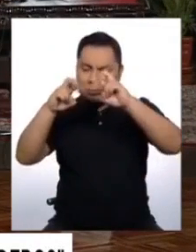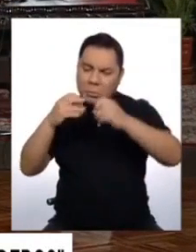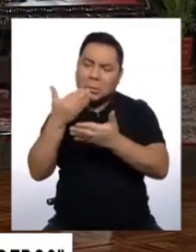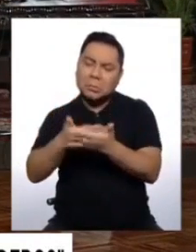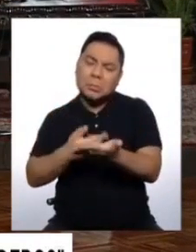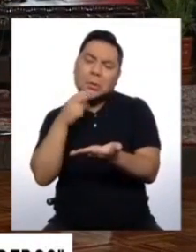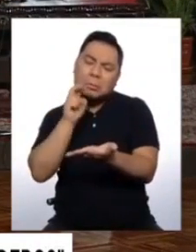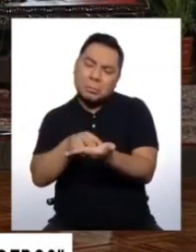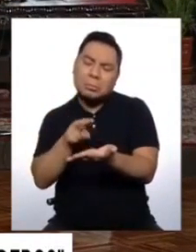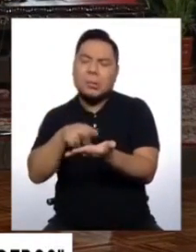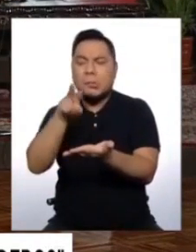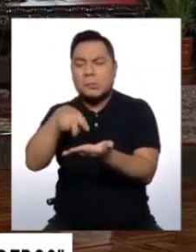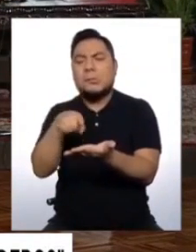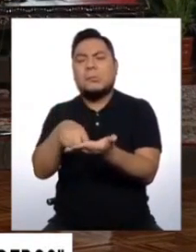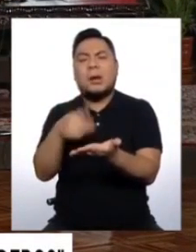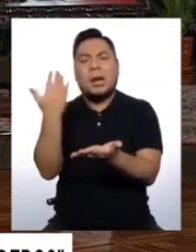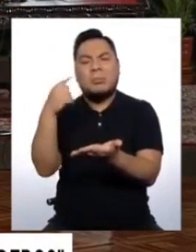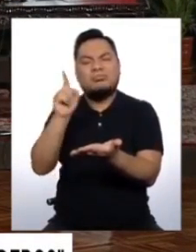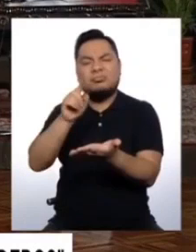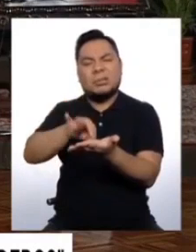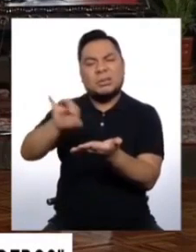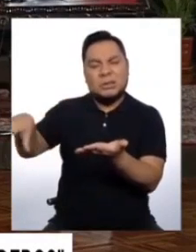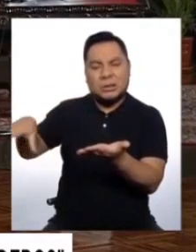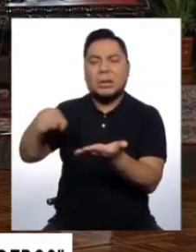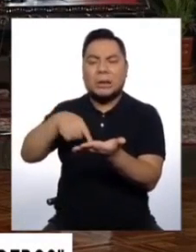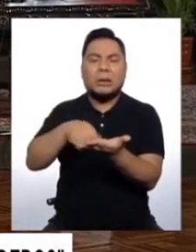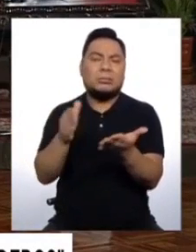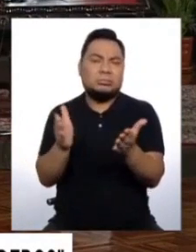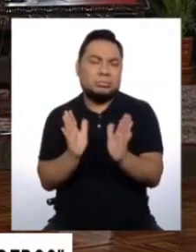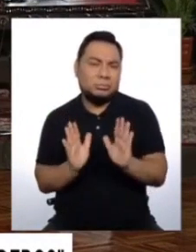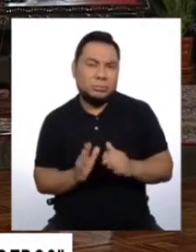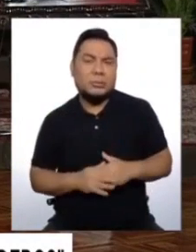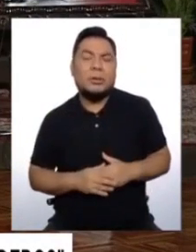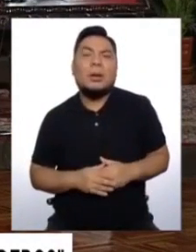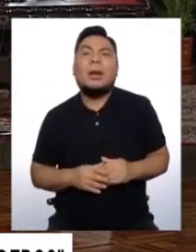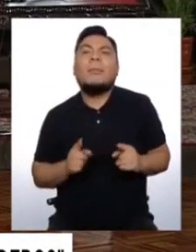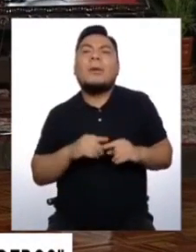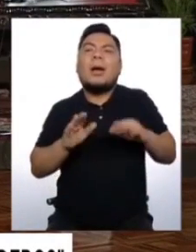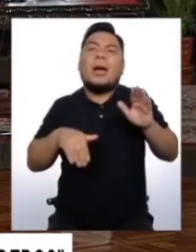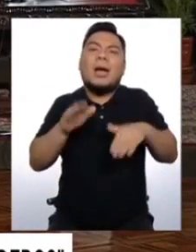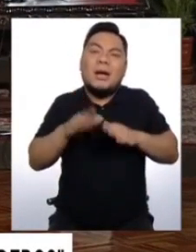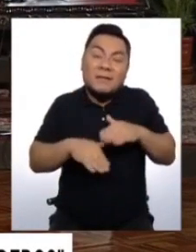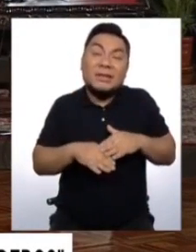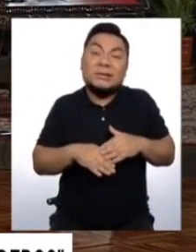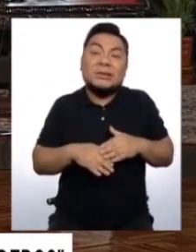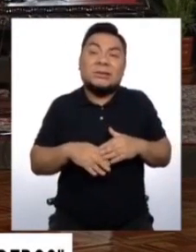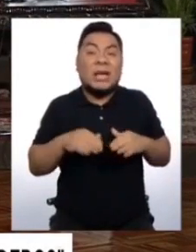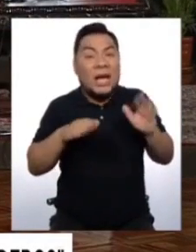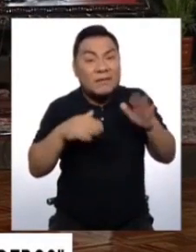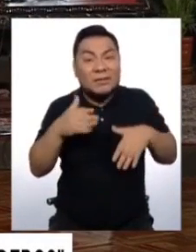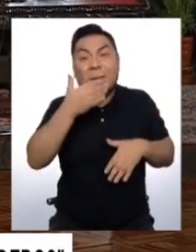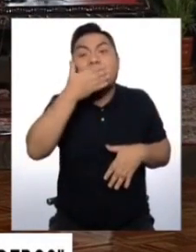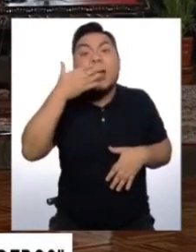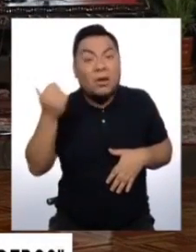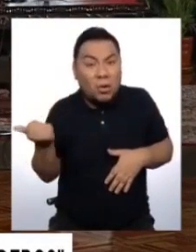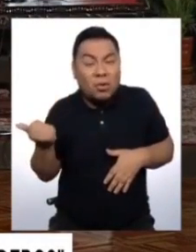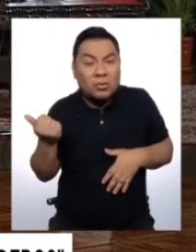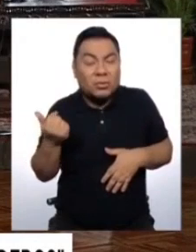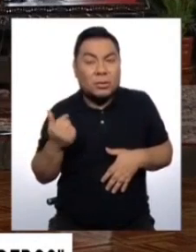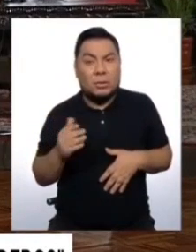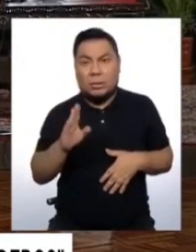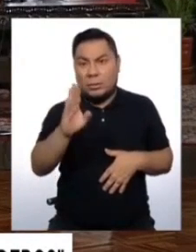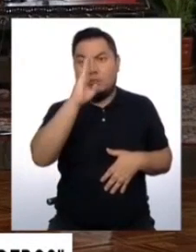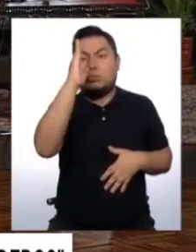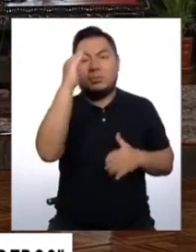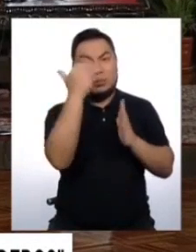para simplificarlos. Hay veces preferimos excedernos un poco para